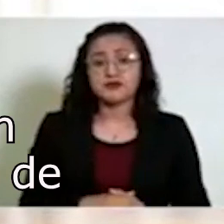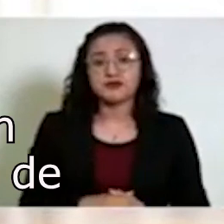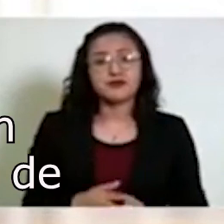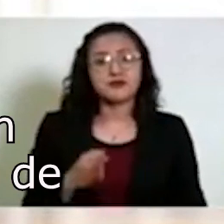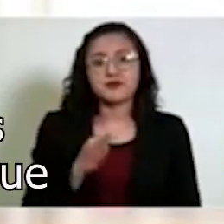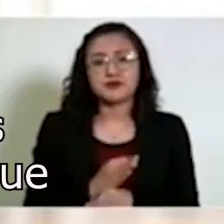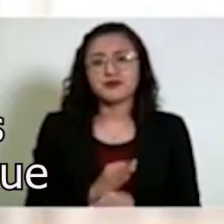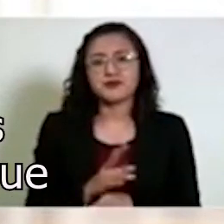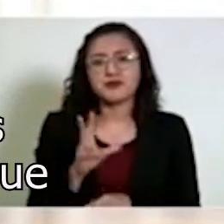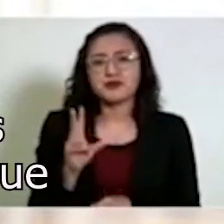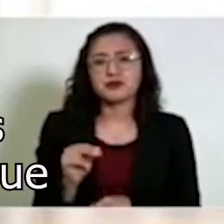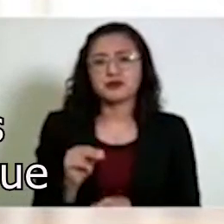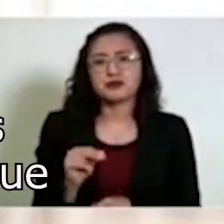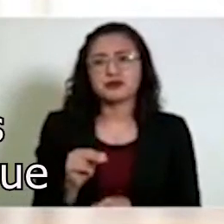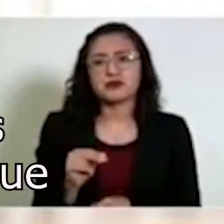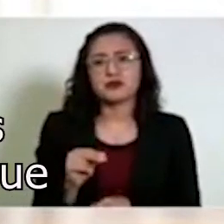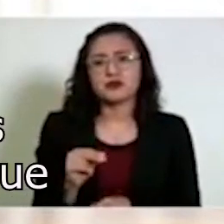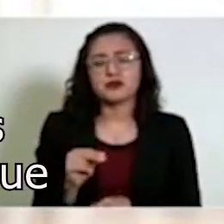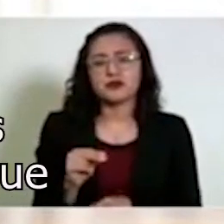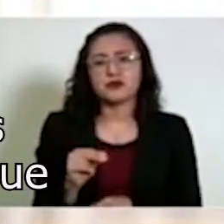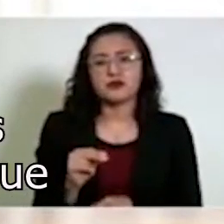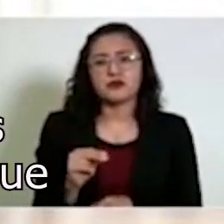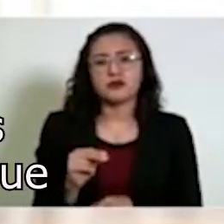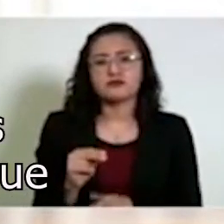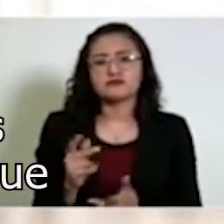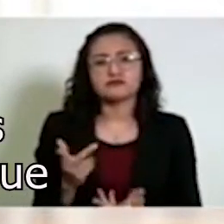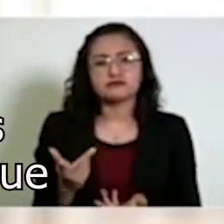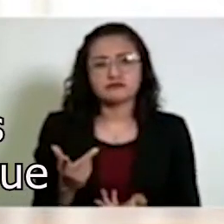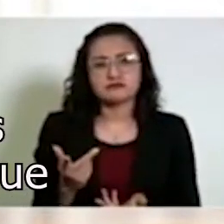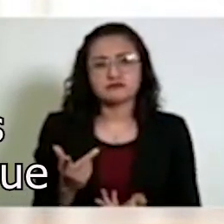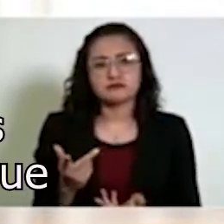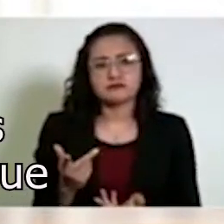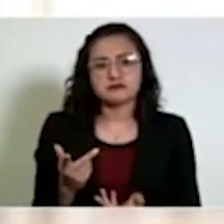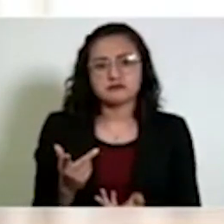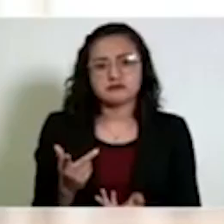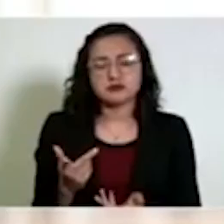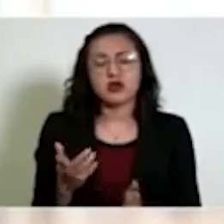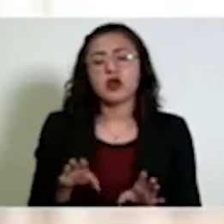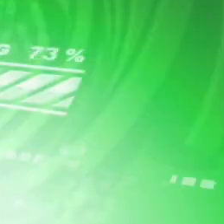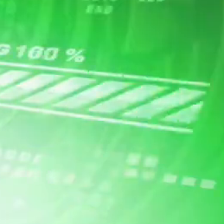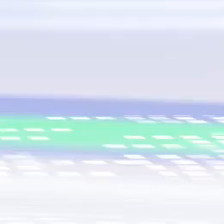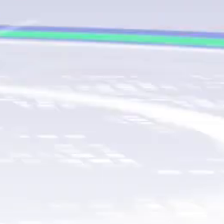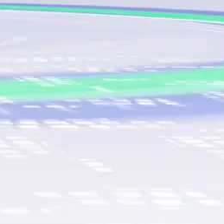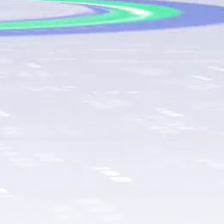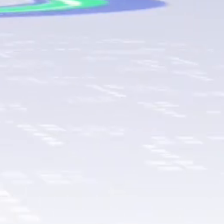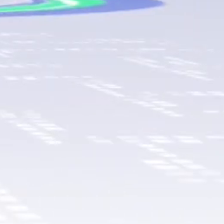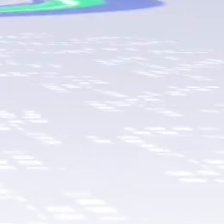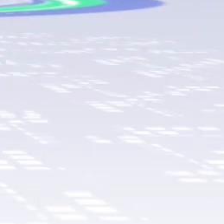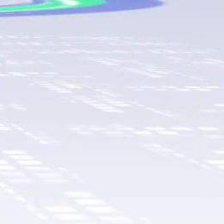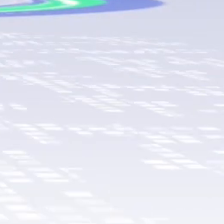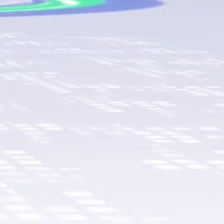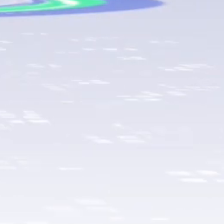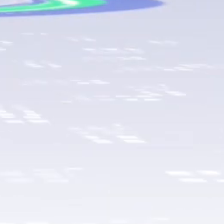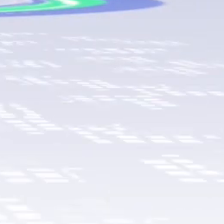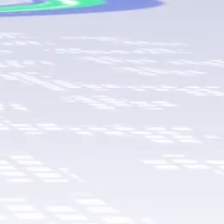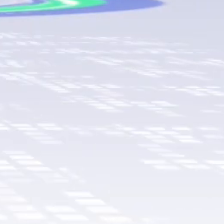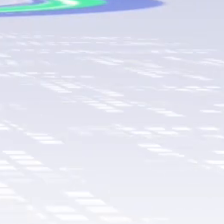Comisión Federal de Electricidad a tomar las previsiones necesarias para que esto no ocurra. Noticieros Teleurbano.